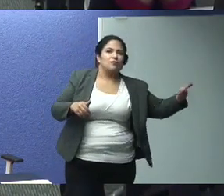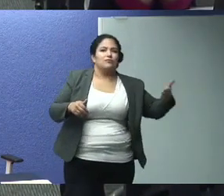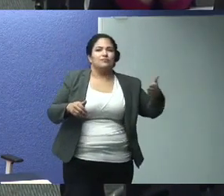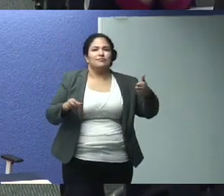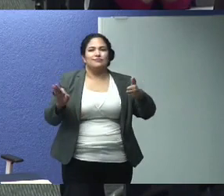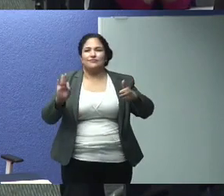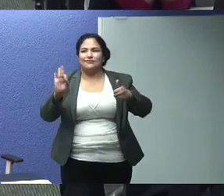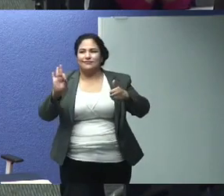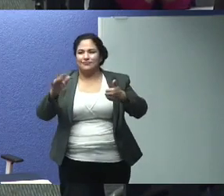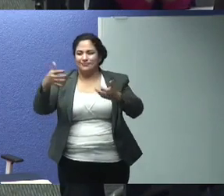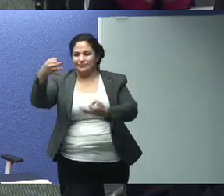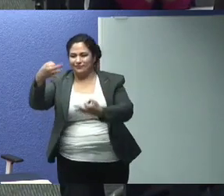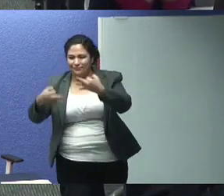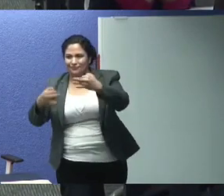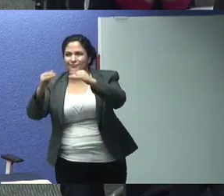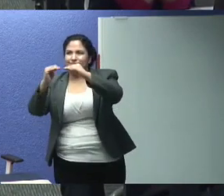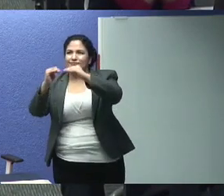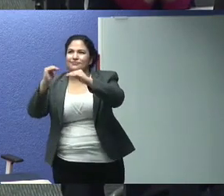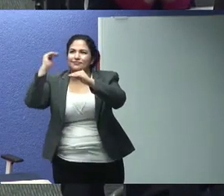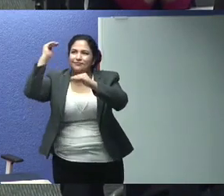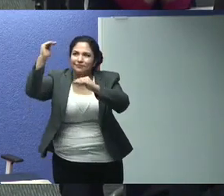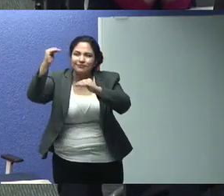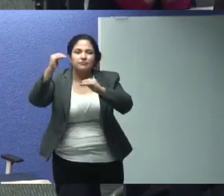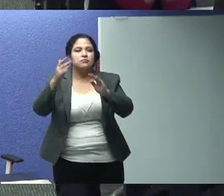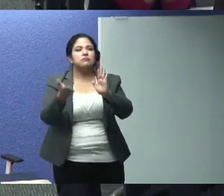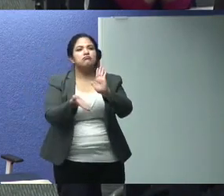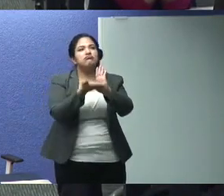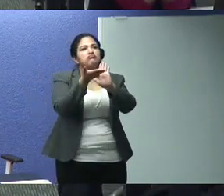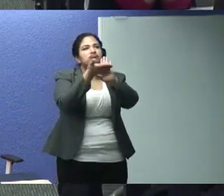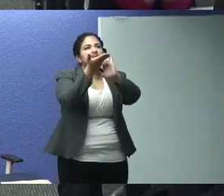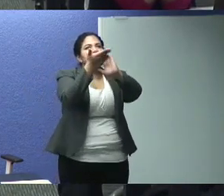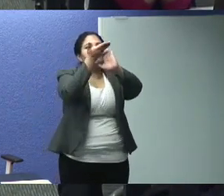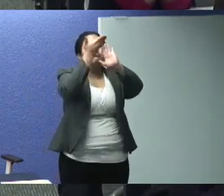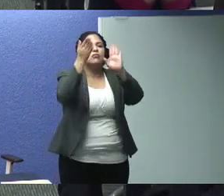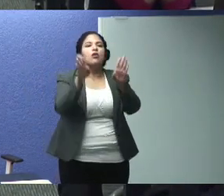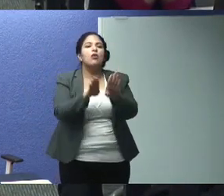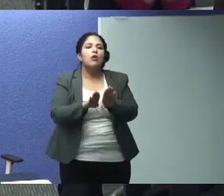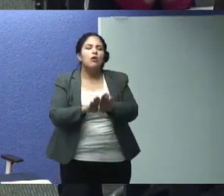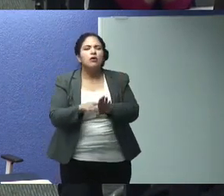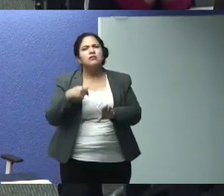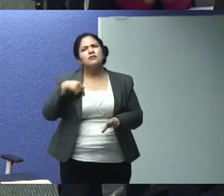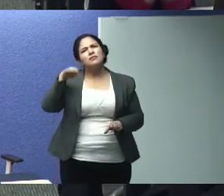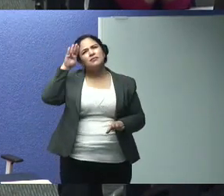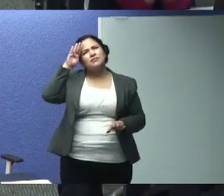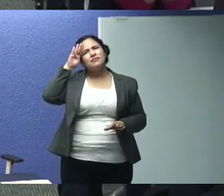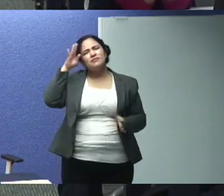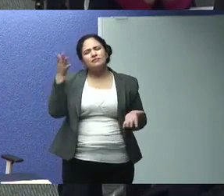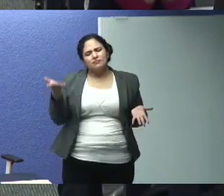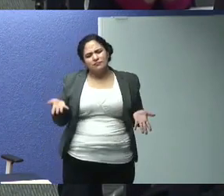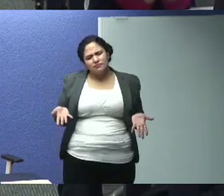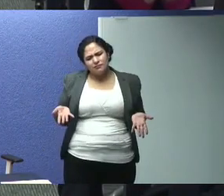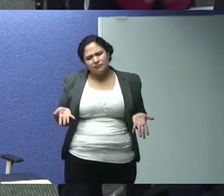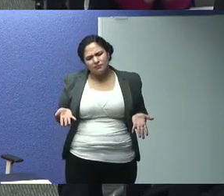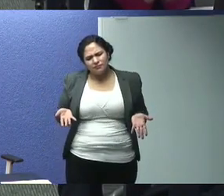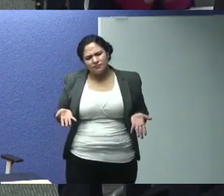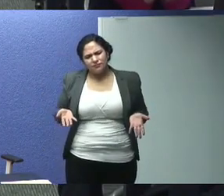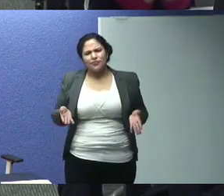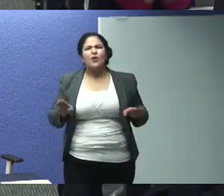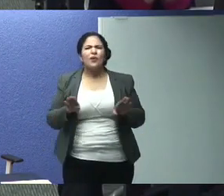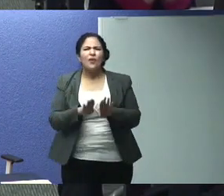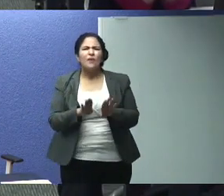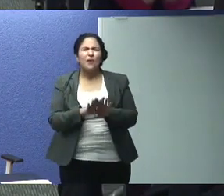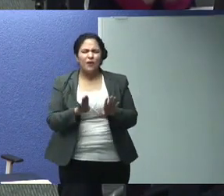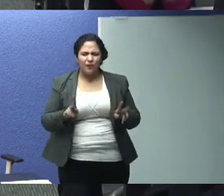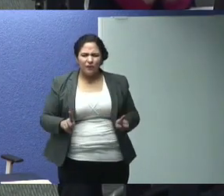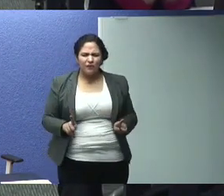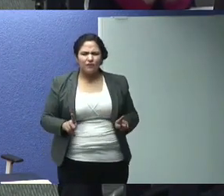Por ejemplo, en todo el plano constructivo y las edificaciones, me pregunto cómo se ha hecho el puente, o si